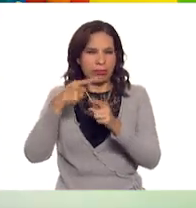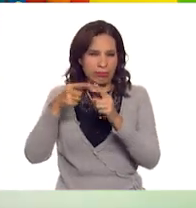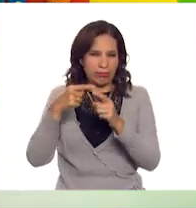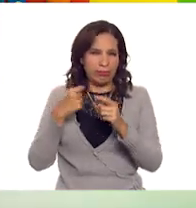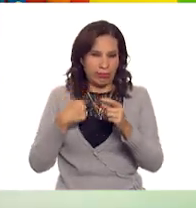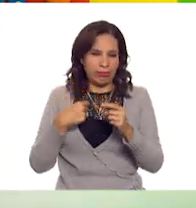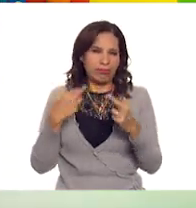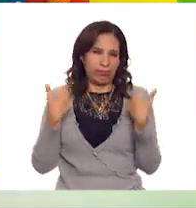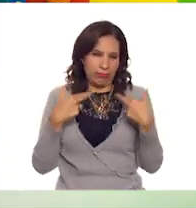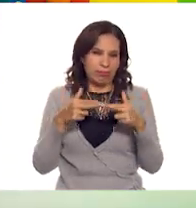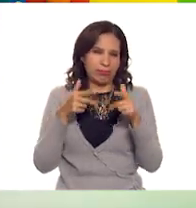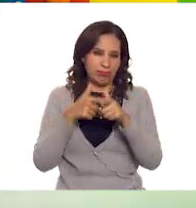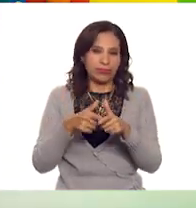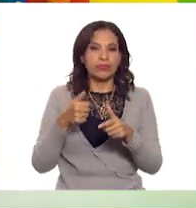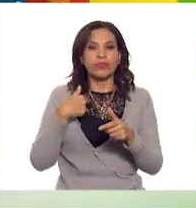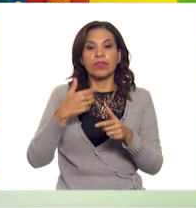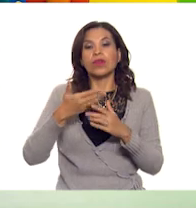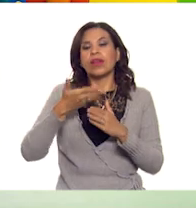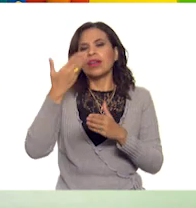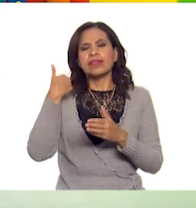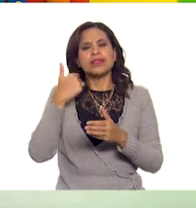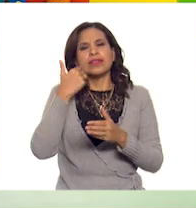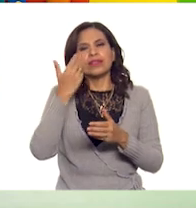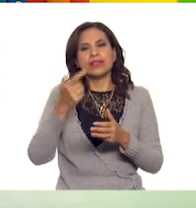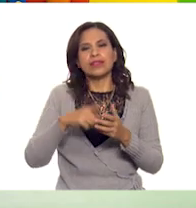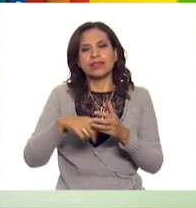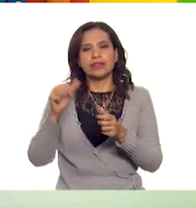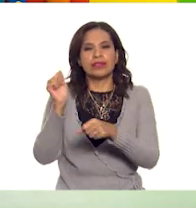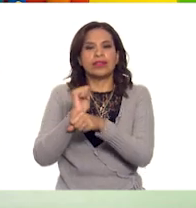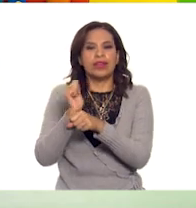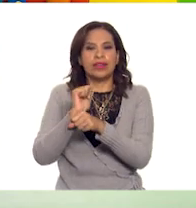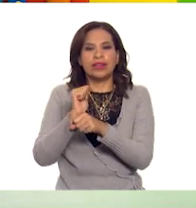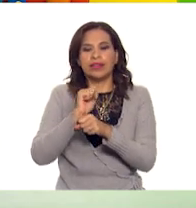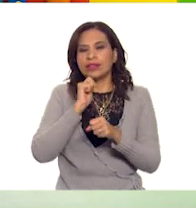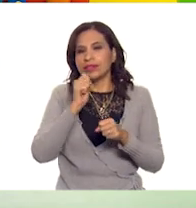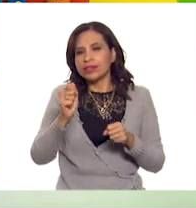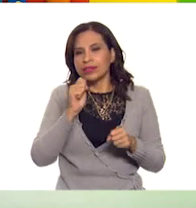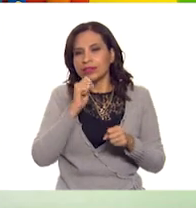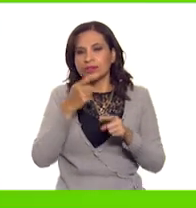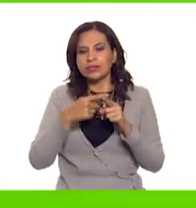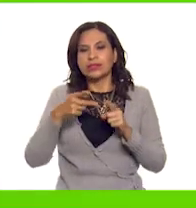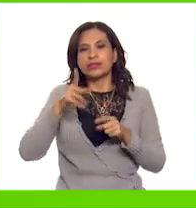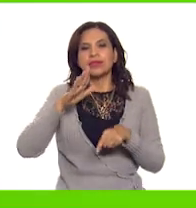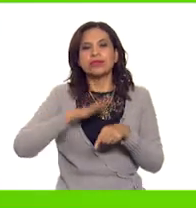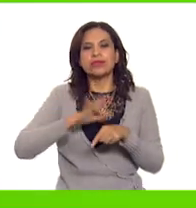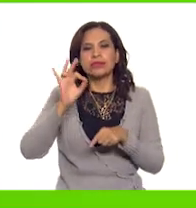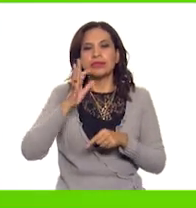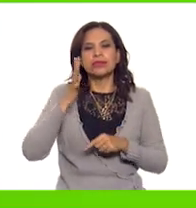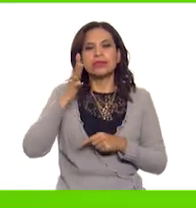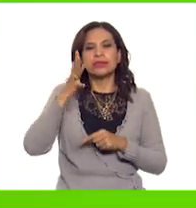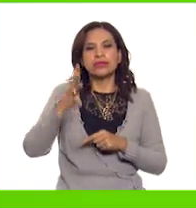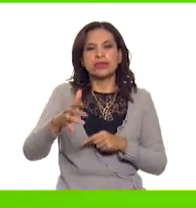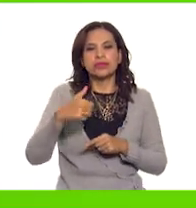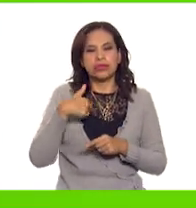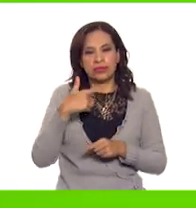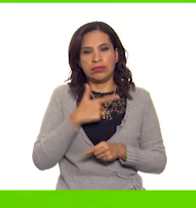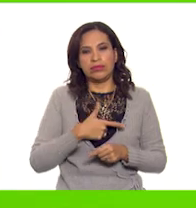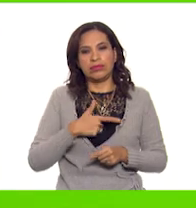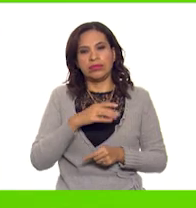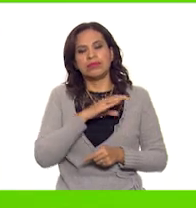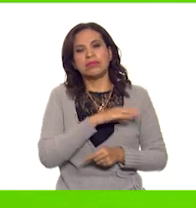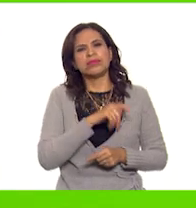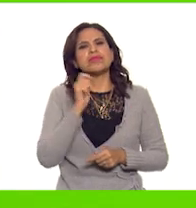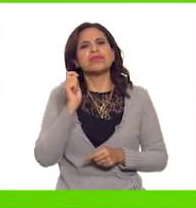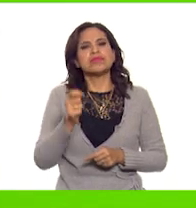sí quería ser lo que soy ahora. Siempre quise ser actriz y conductora. Pero más adelante a mí me gustaría